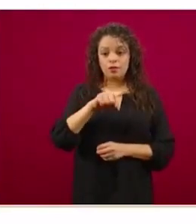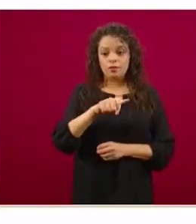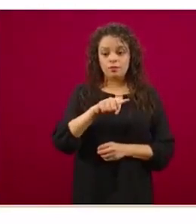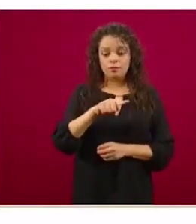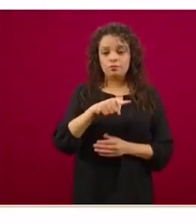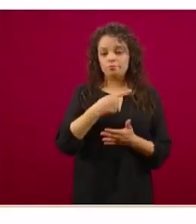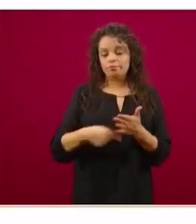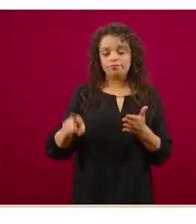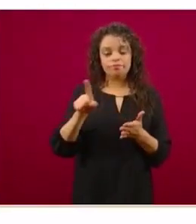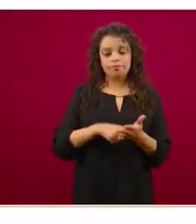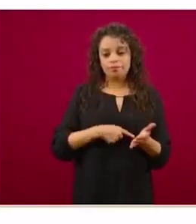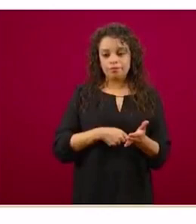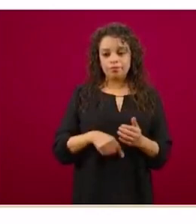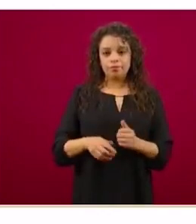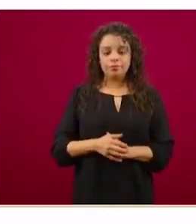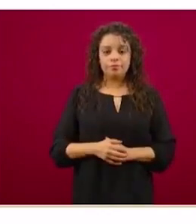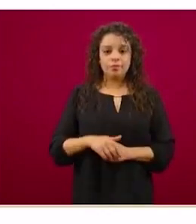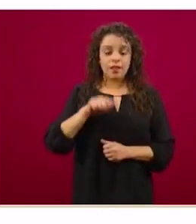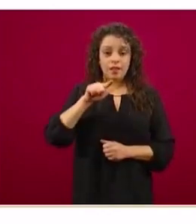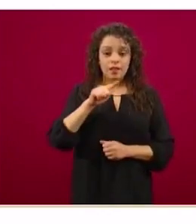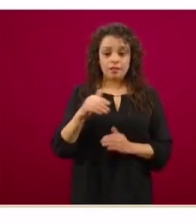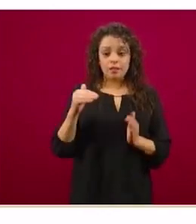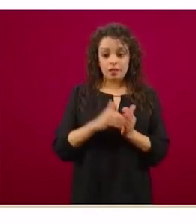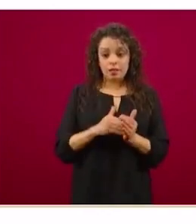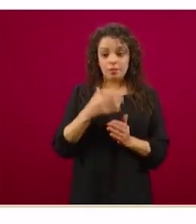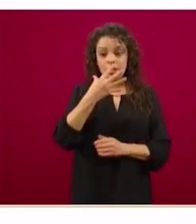total de los